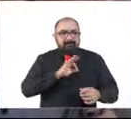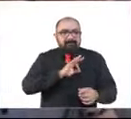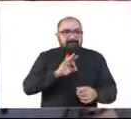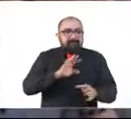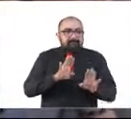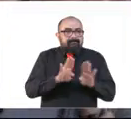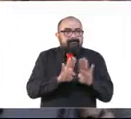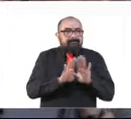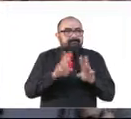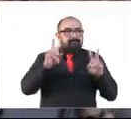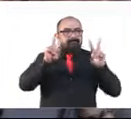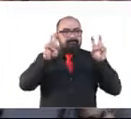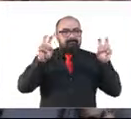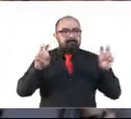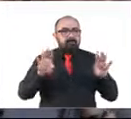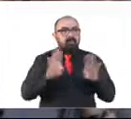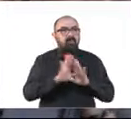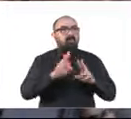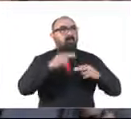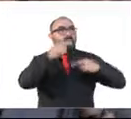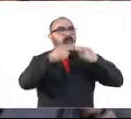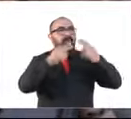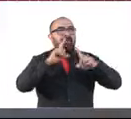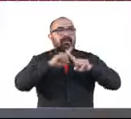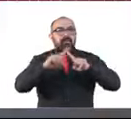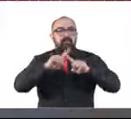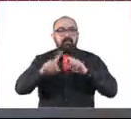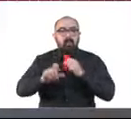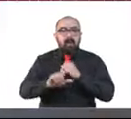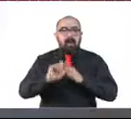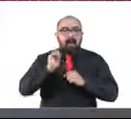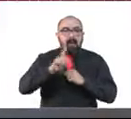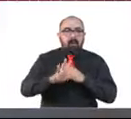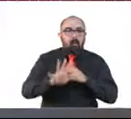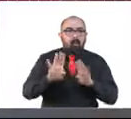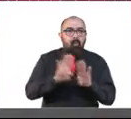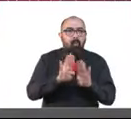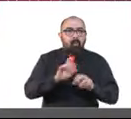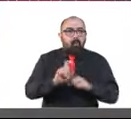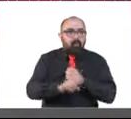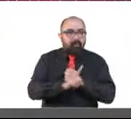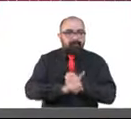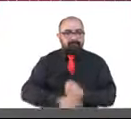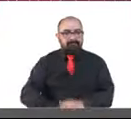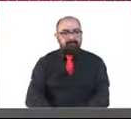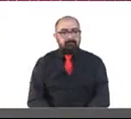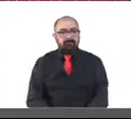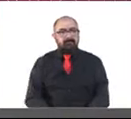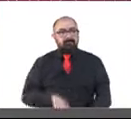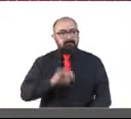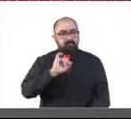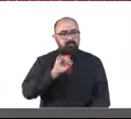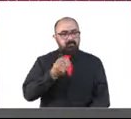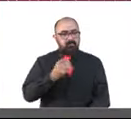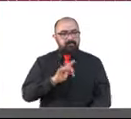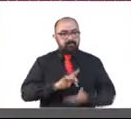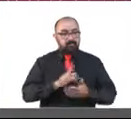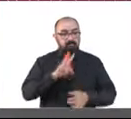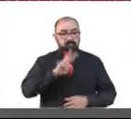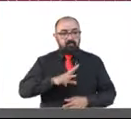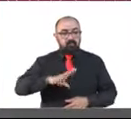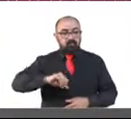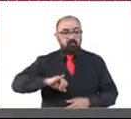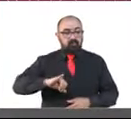en temas de gestión del riesgo climático. Muchas gracias. Sí, muchas gracias por la pregunta, muy